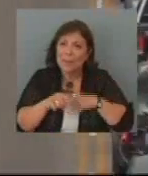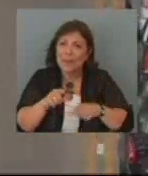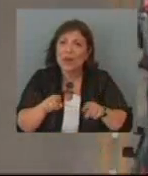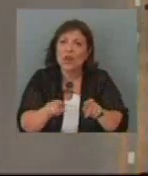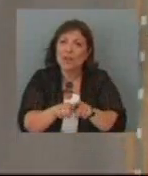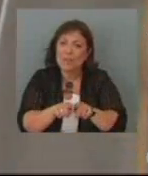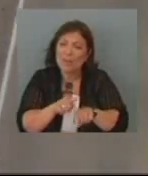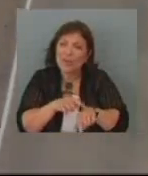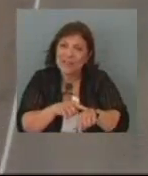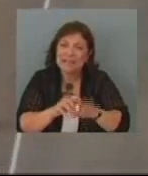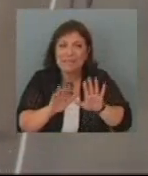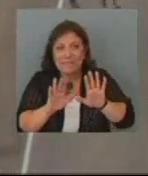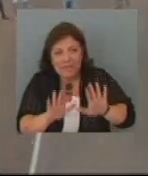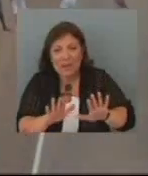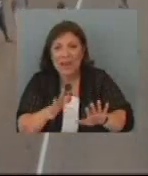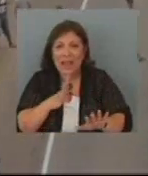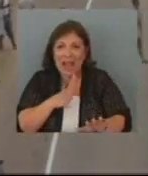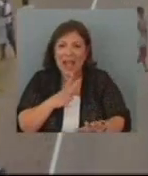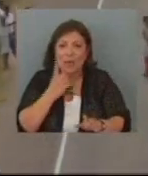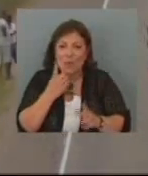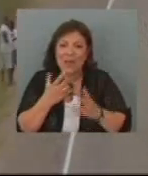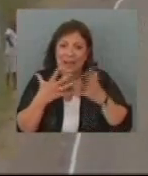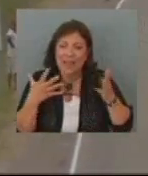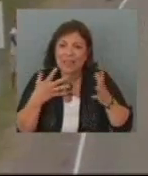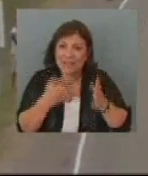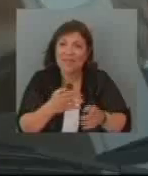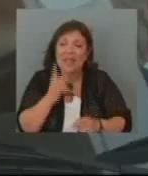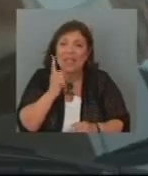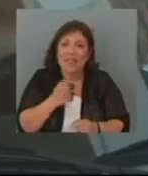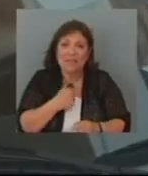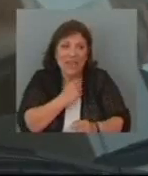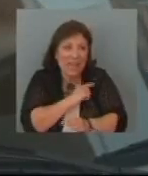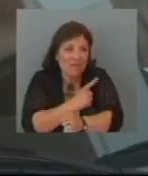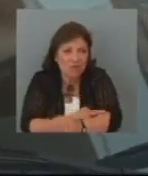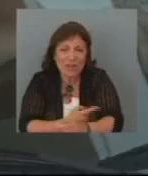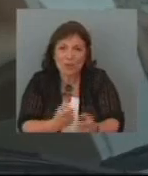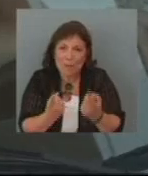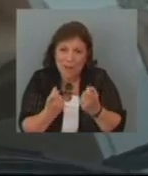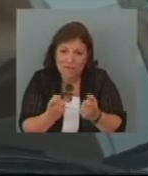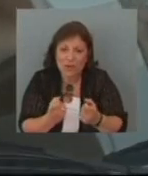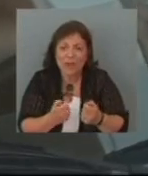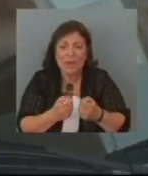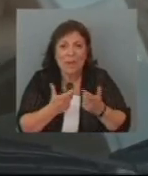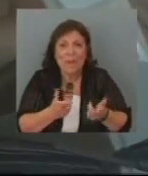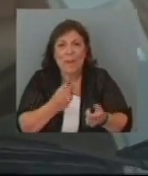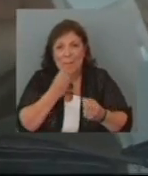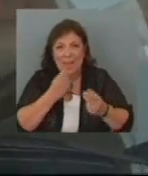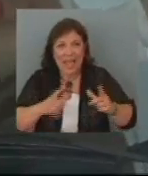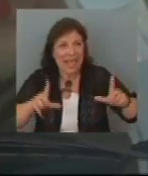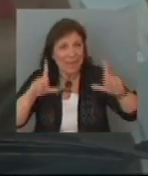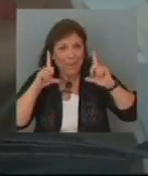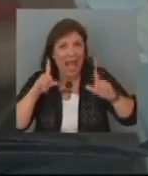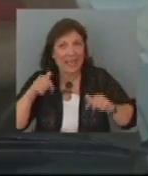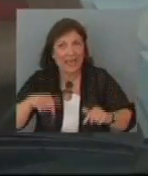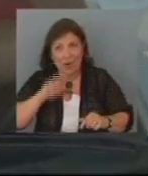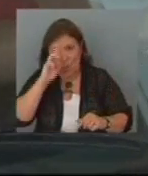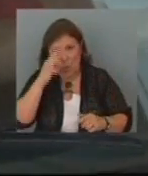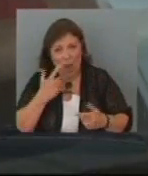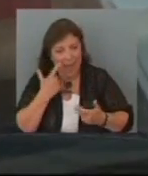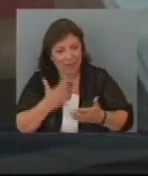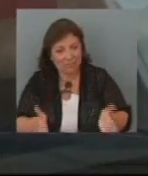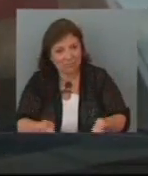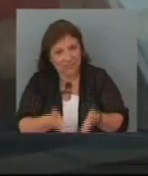tiempo constituye un desafío porque debemos esforzarnos para dejar la mejor imagen como país. Todo aquello